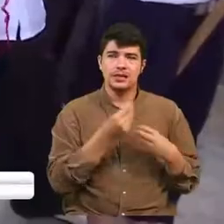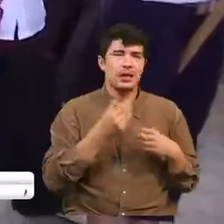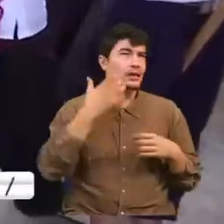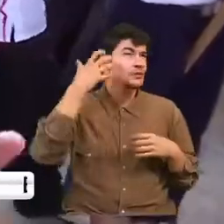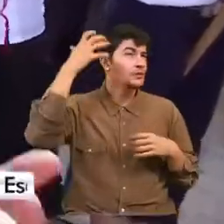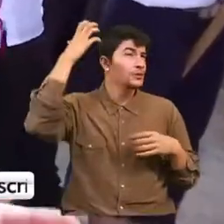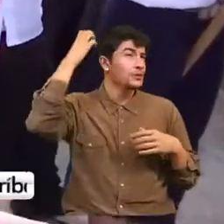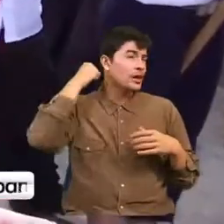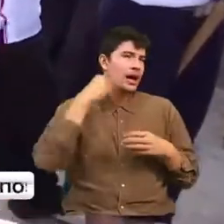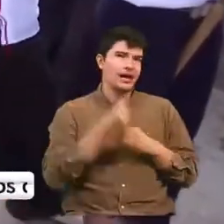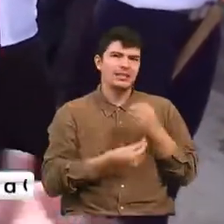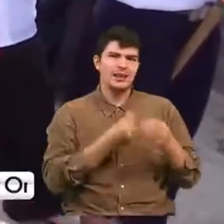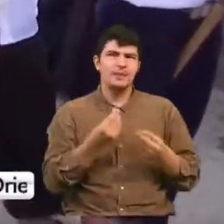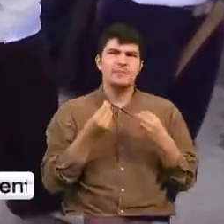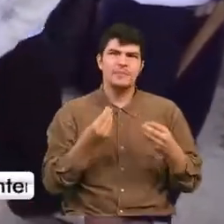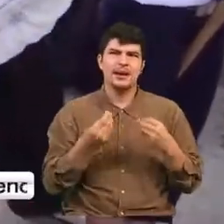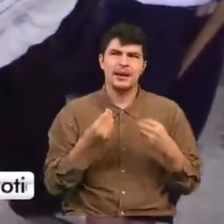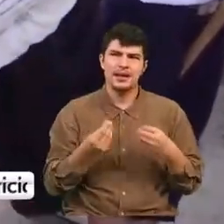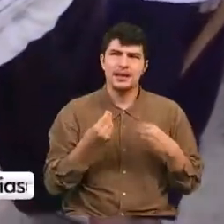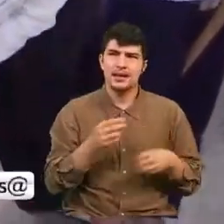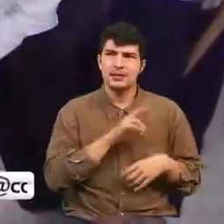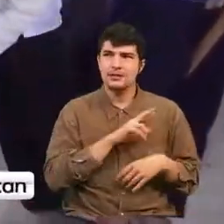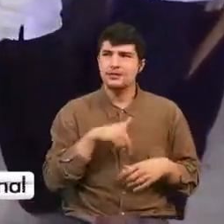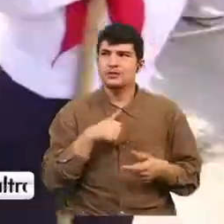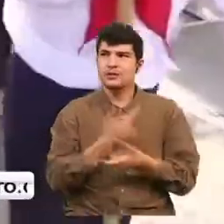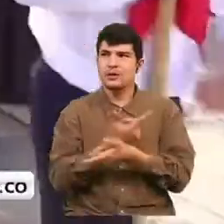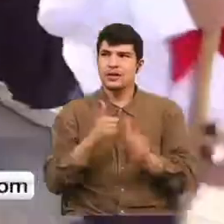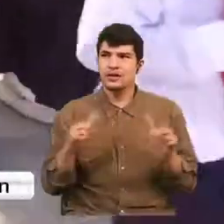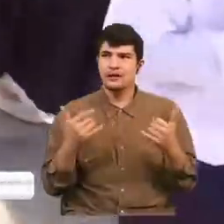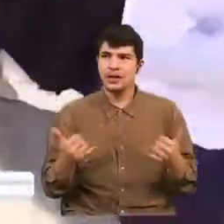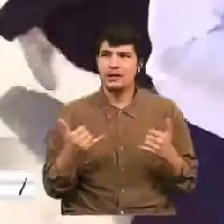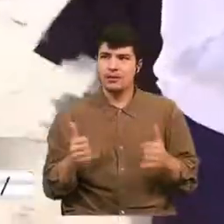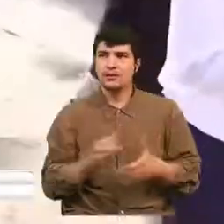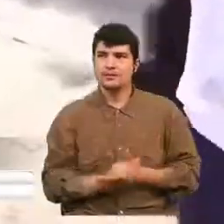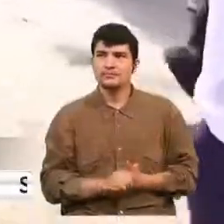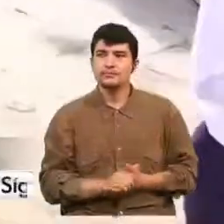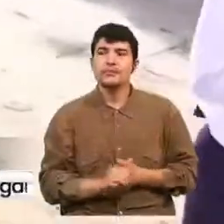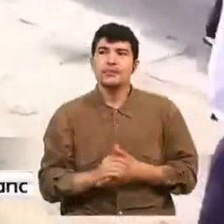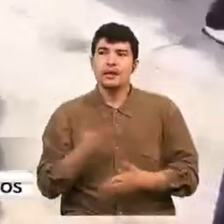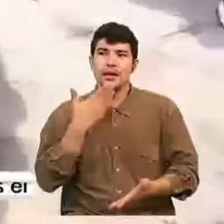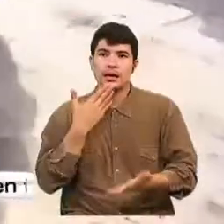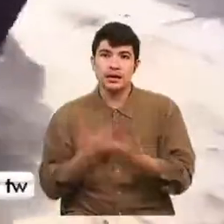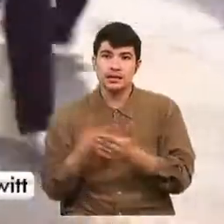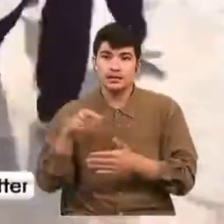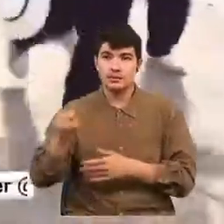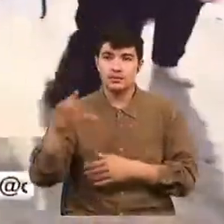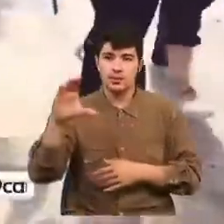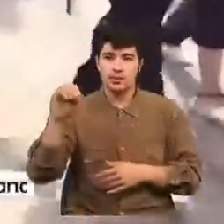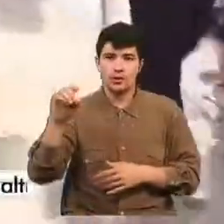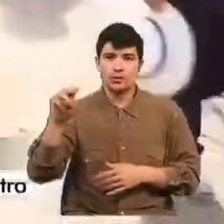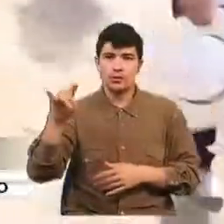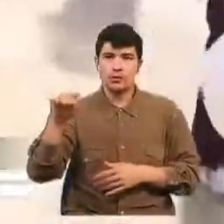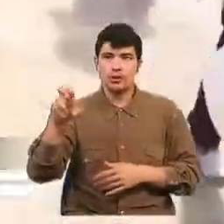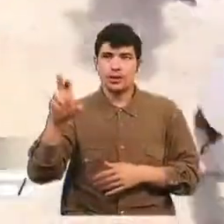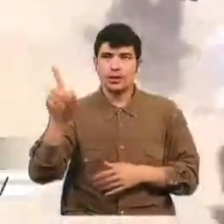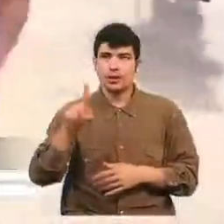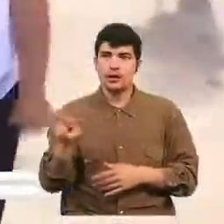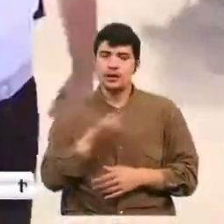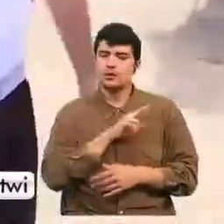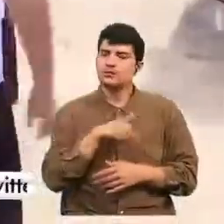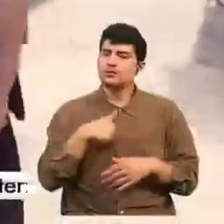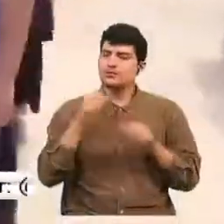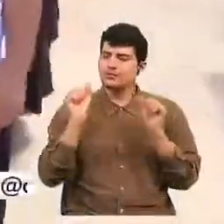ancestros hicieron para que fuéramos libres como ahora. Que gracias a los comuneros pudimos ser